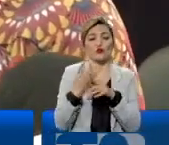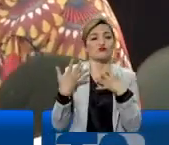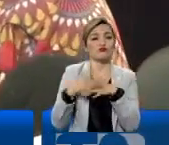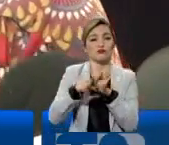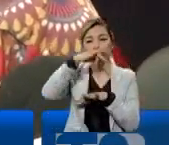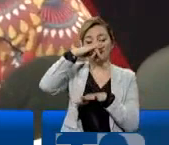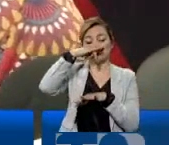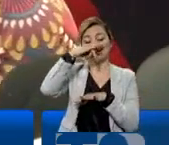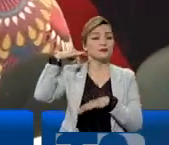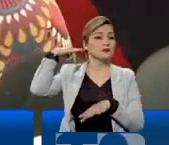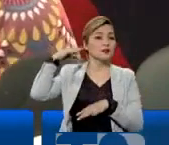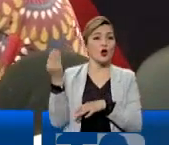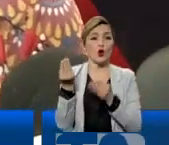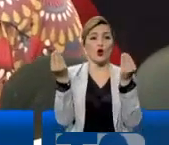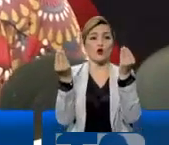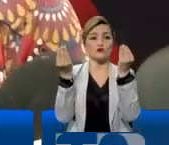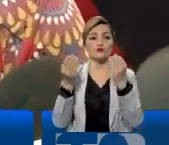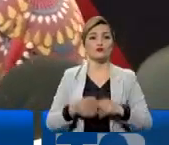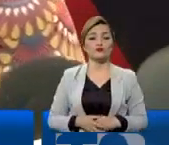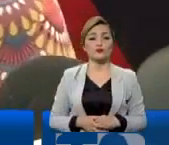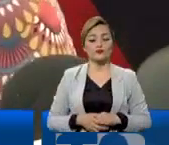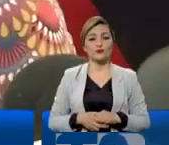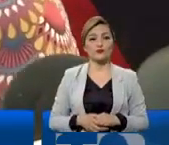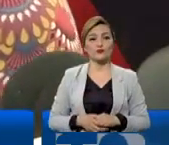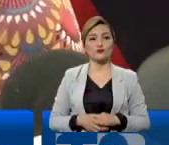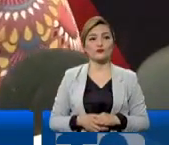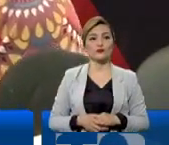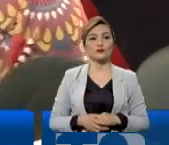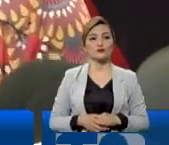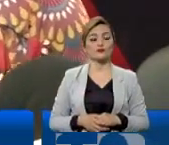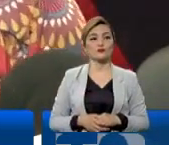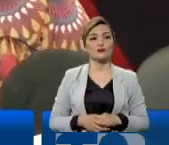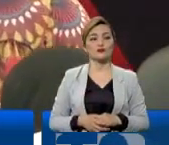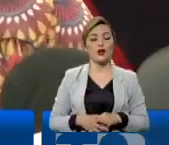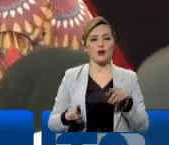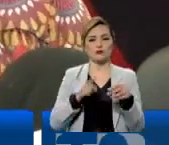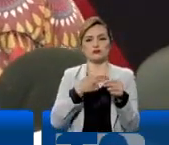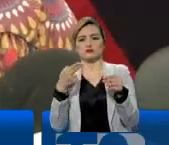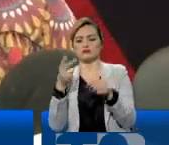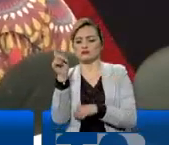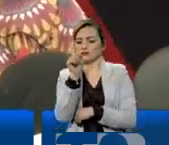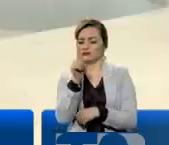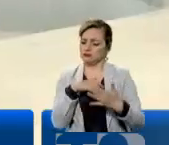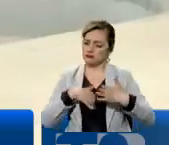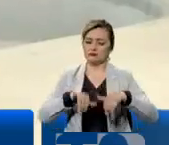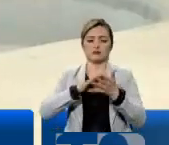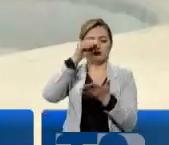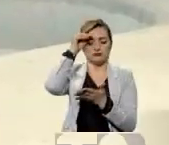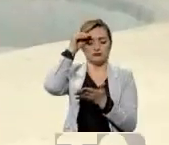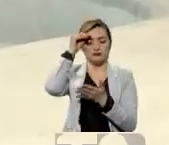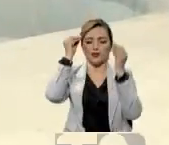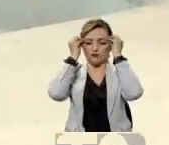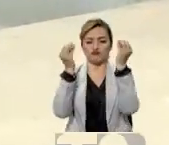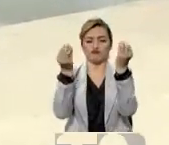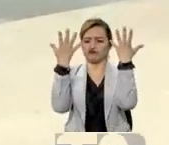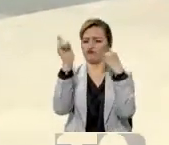nuestros niños, niñas y jóvenes. Pero también evitar el abandono escolar y promover la retención escolar. Hasta la fecha